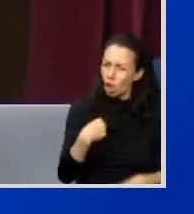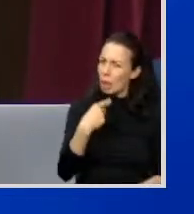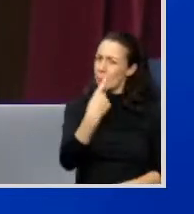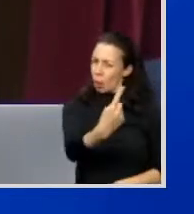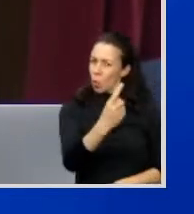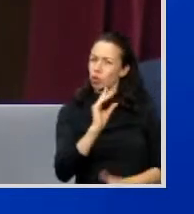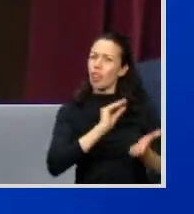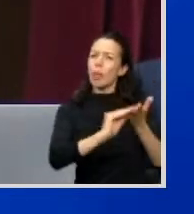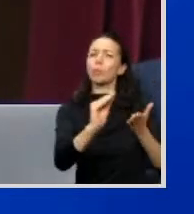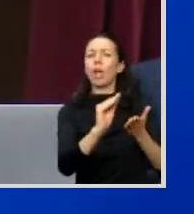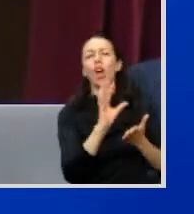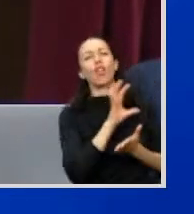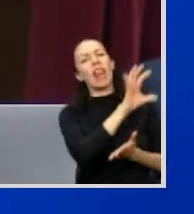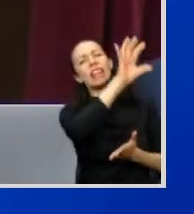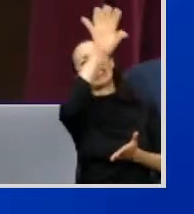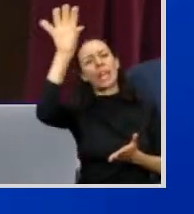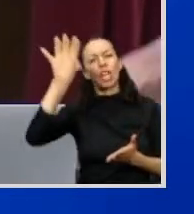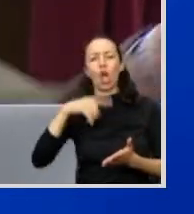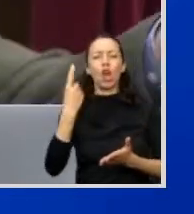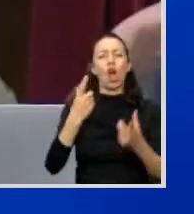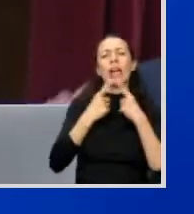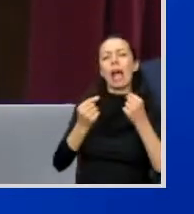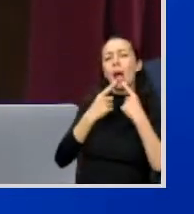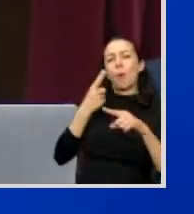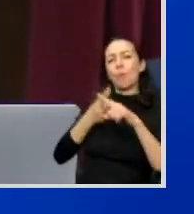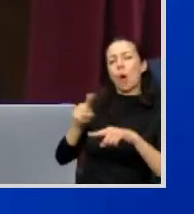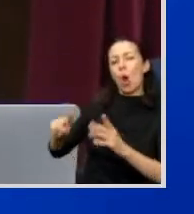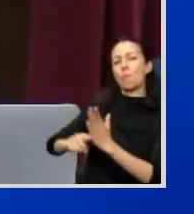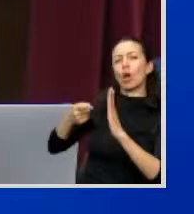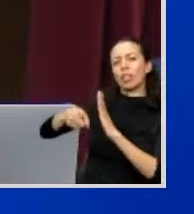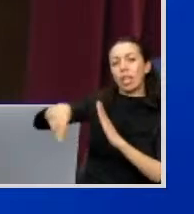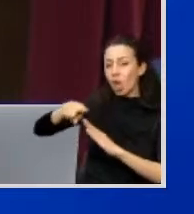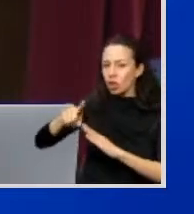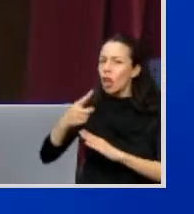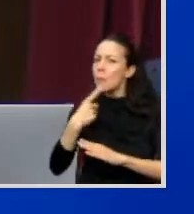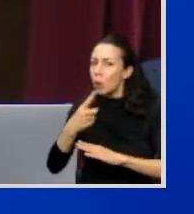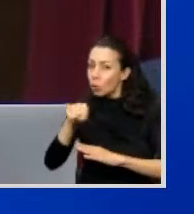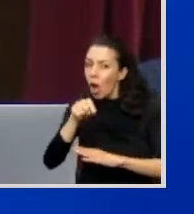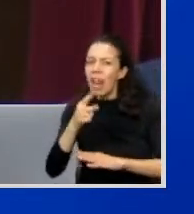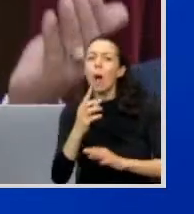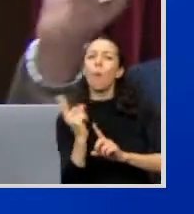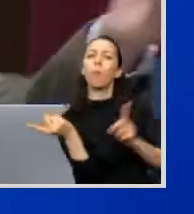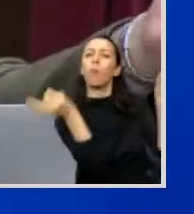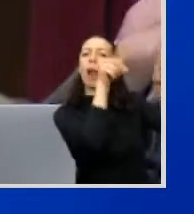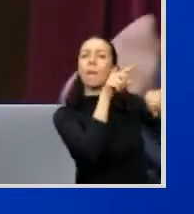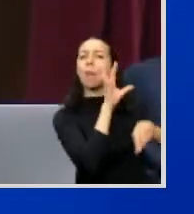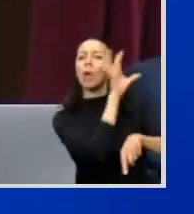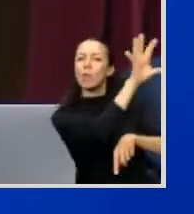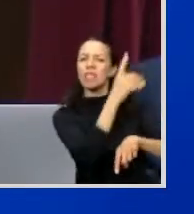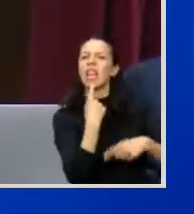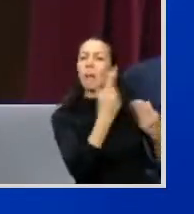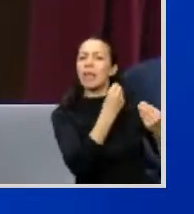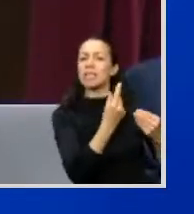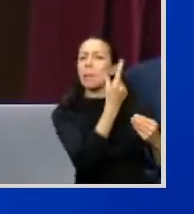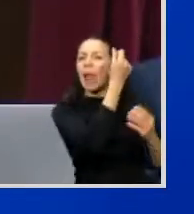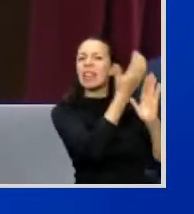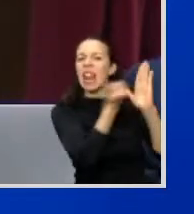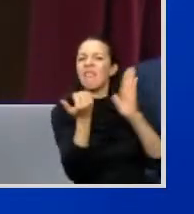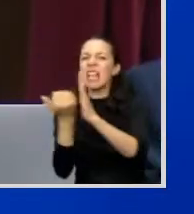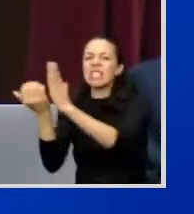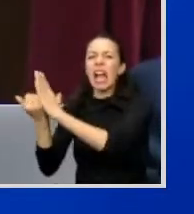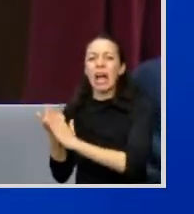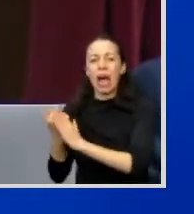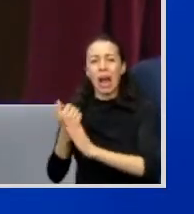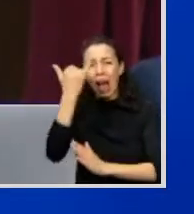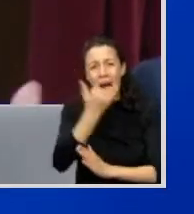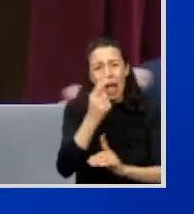gobierno, vayan y pídanle al ministro de Economía la compensación que les prometió. Sí. Bueno, le quiero preguntar, usted mencionó, ¿no?